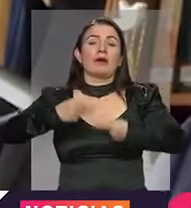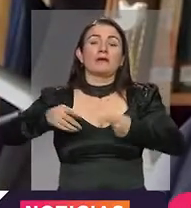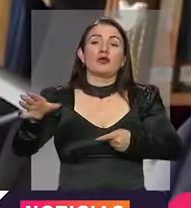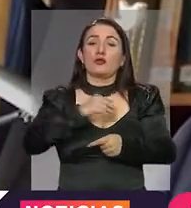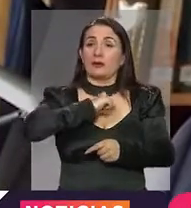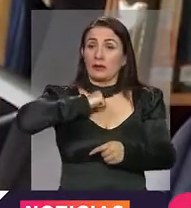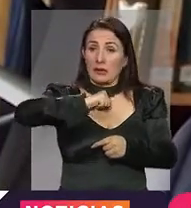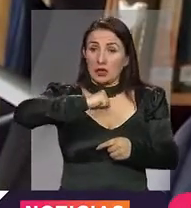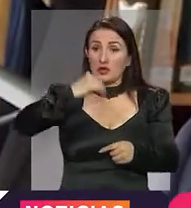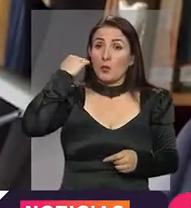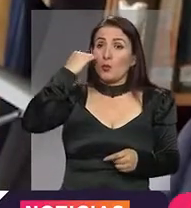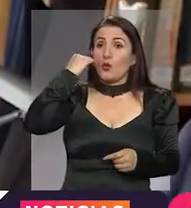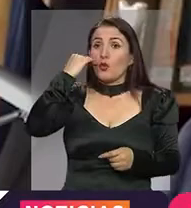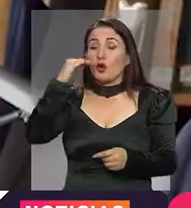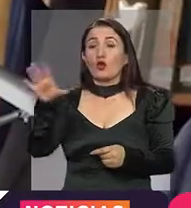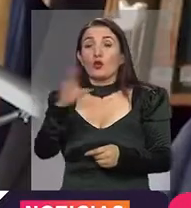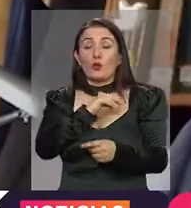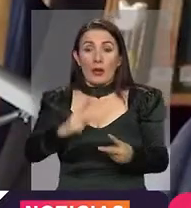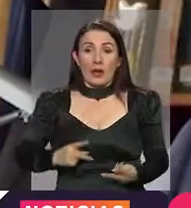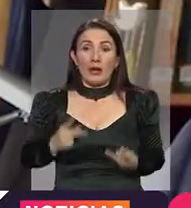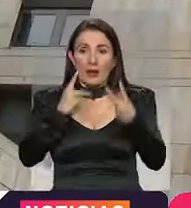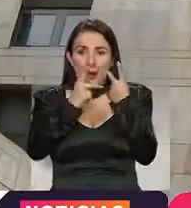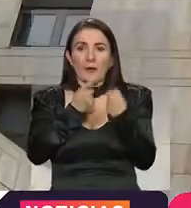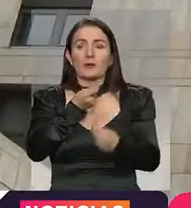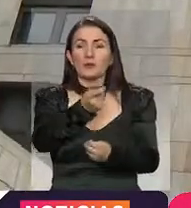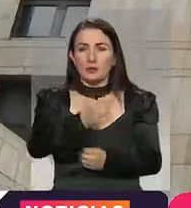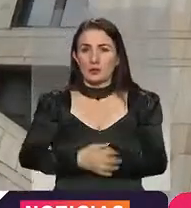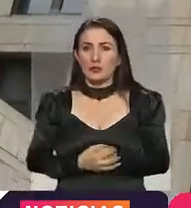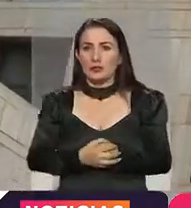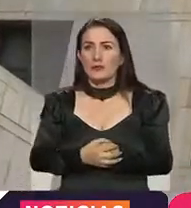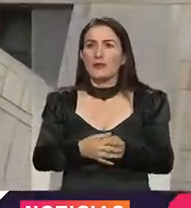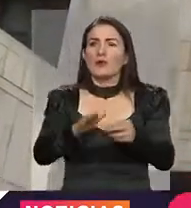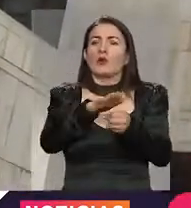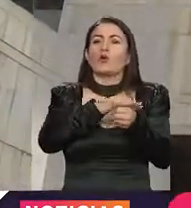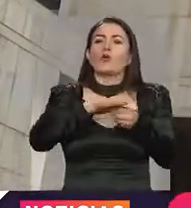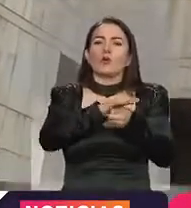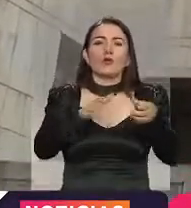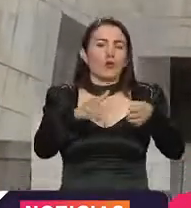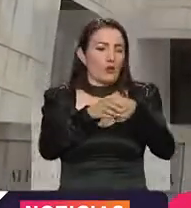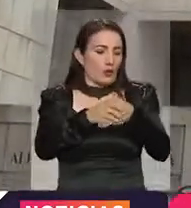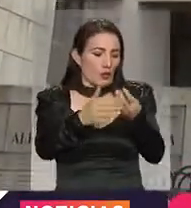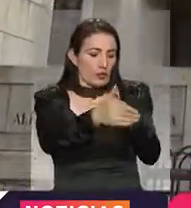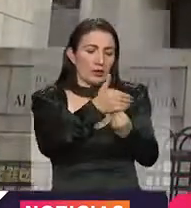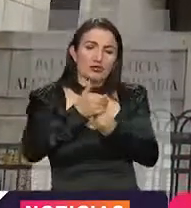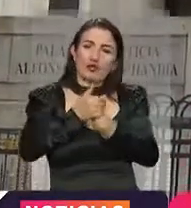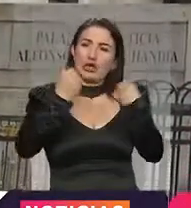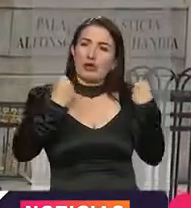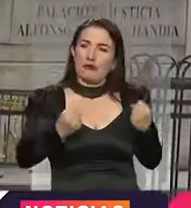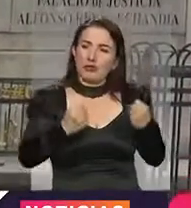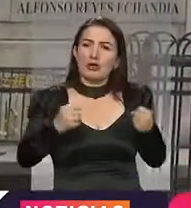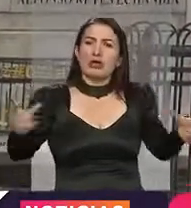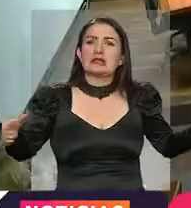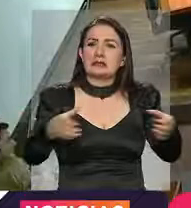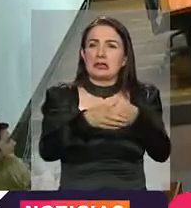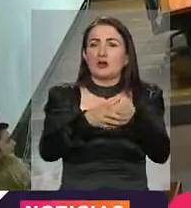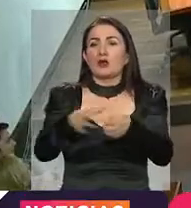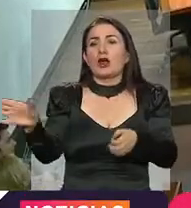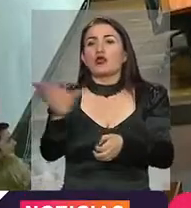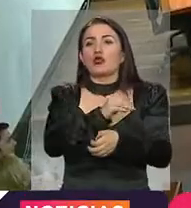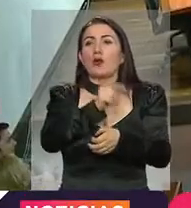los derechos de las mujeres y sobre el derecho a la vida se aproxima. La Unidad Nacional de Protección tomó la decisión de reforzar las medidas de seguridad